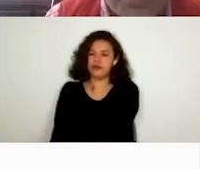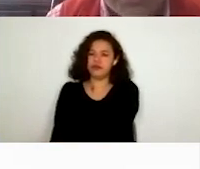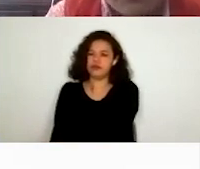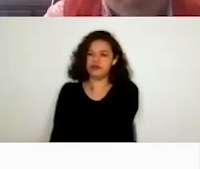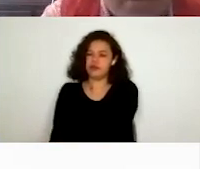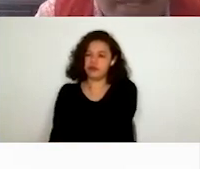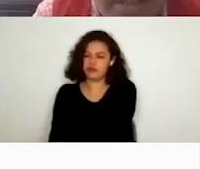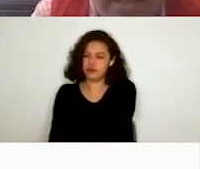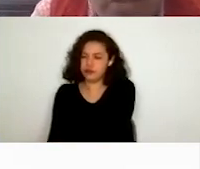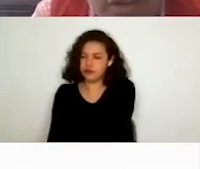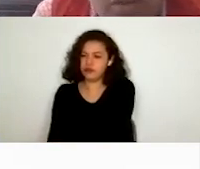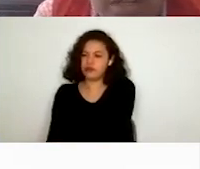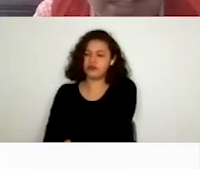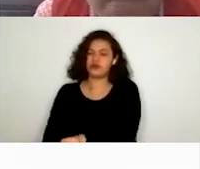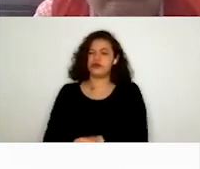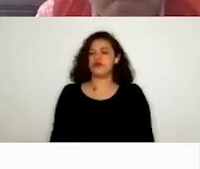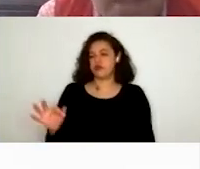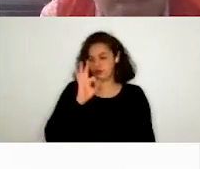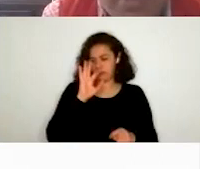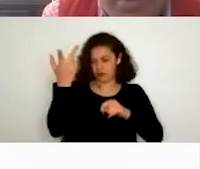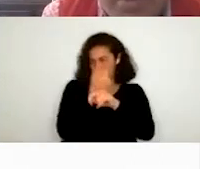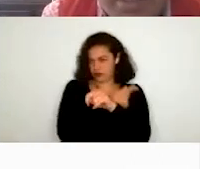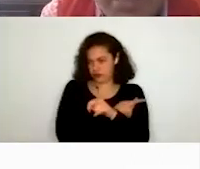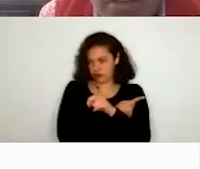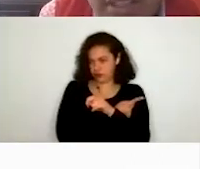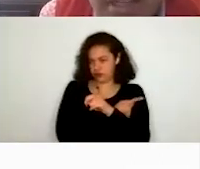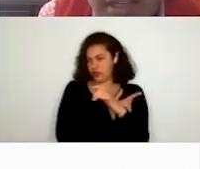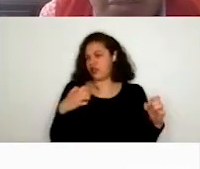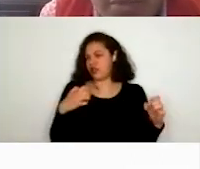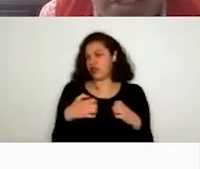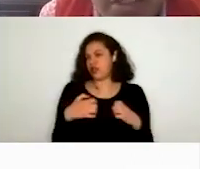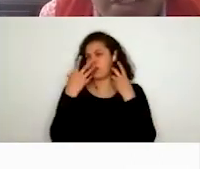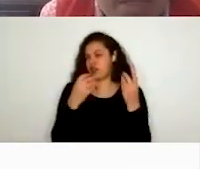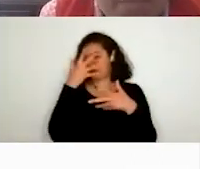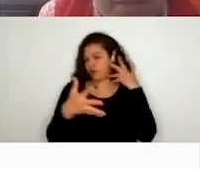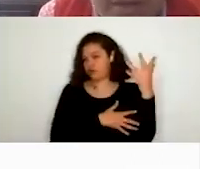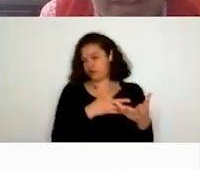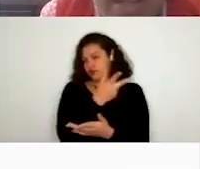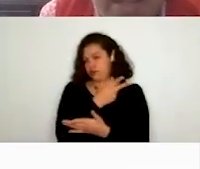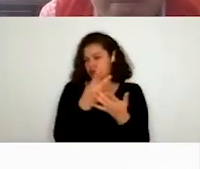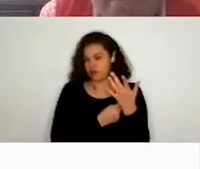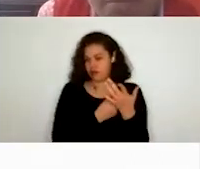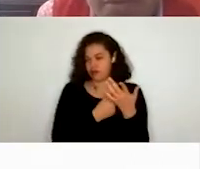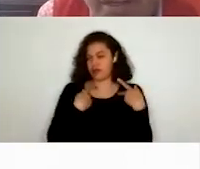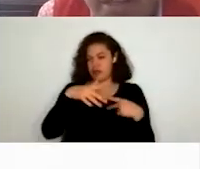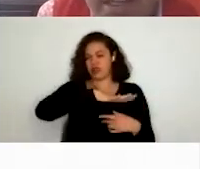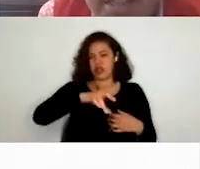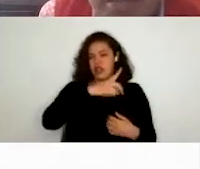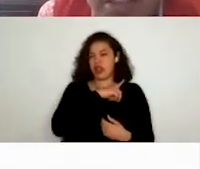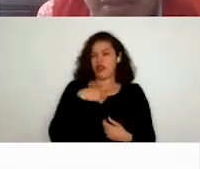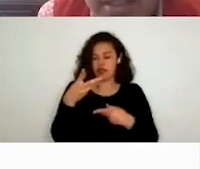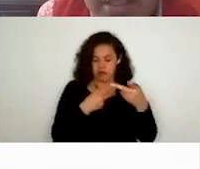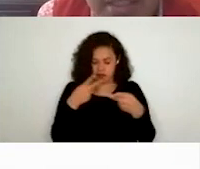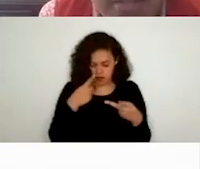¿Qué nos dice? Ante la probabilidad de una ocurrencia de una emergencia o desastre, la población del inmueble debe estar preparada para poder realizar las